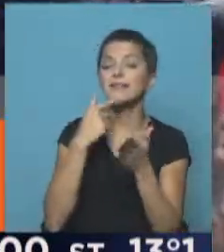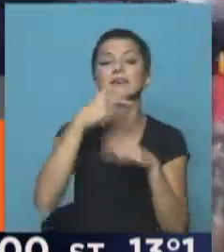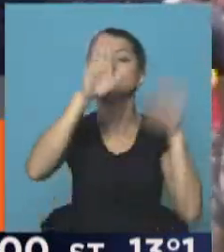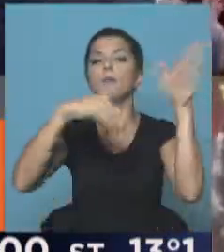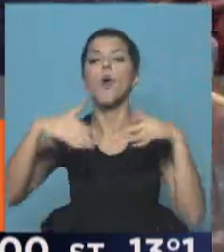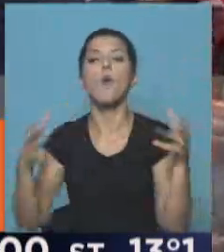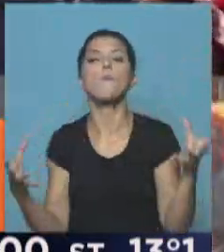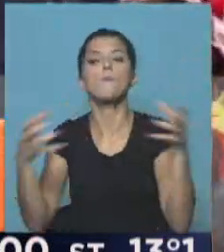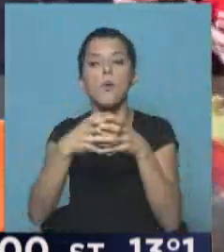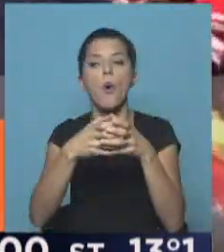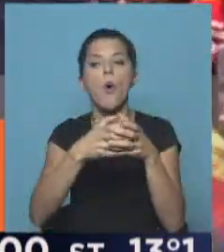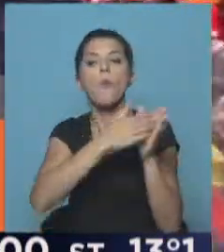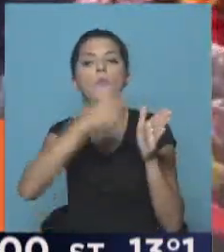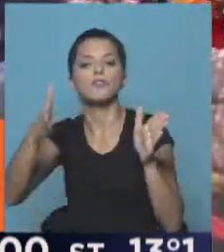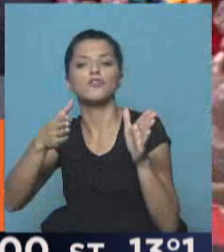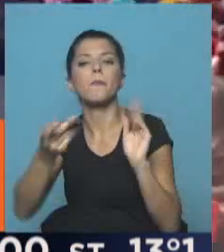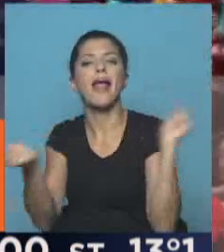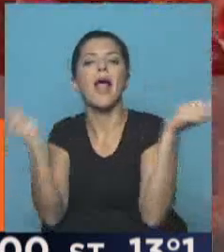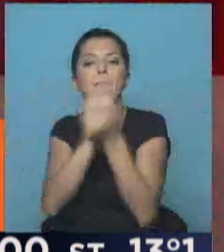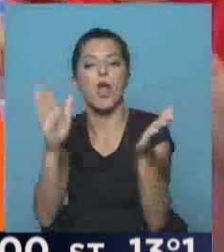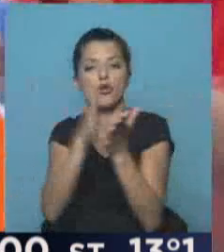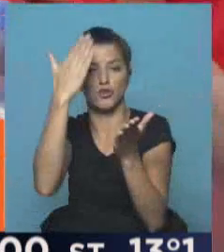de un proceso para modificar la Carta Magna.